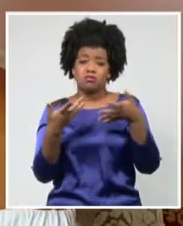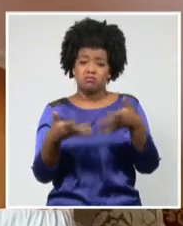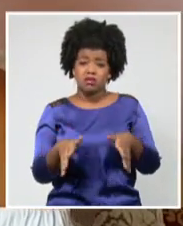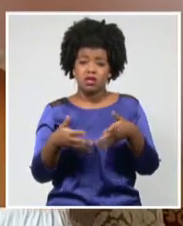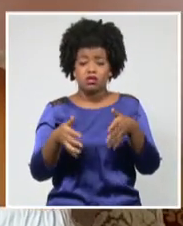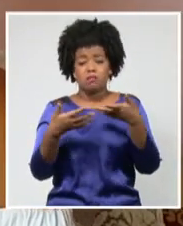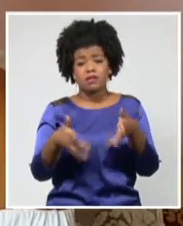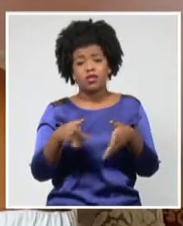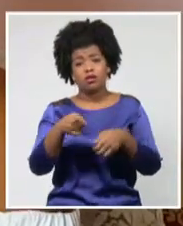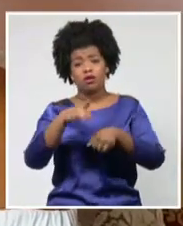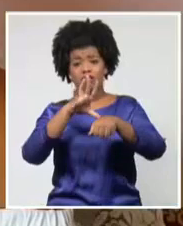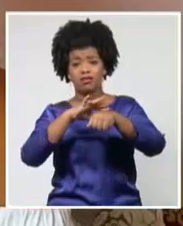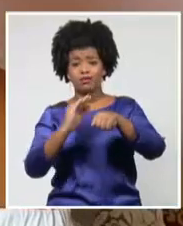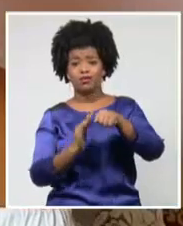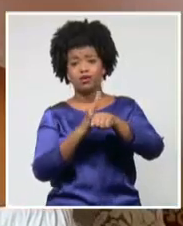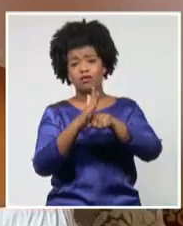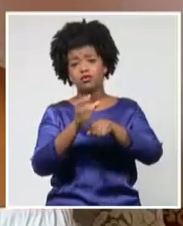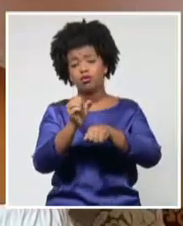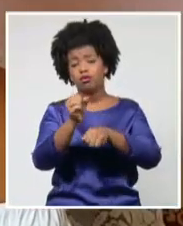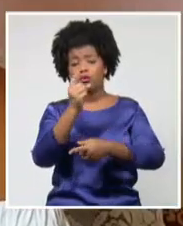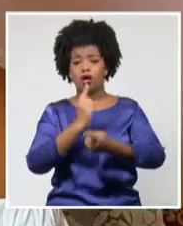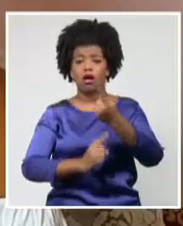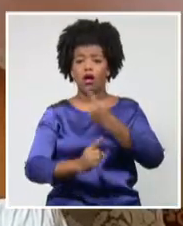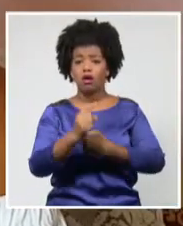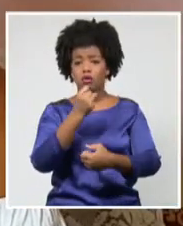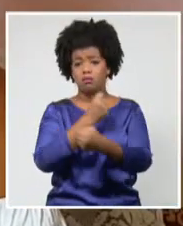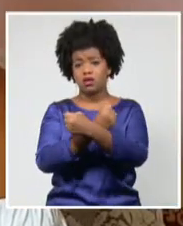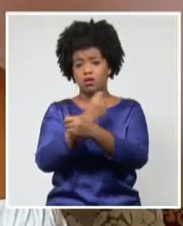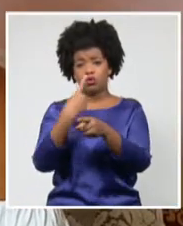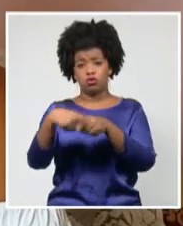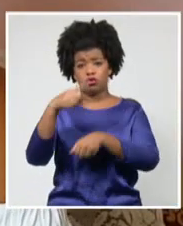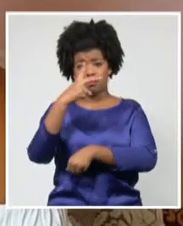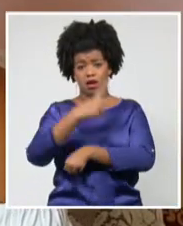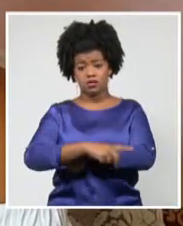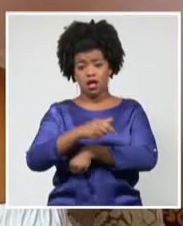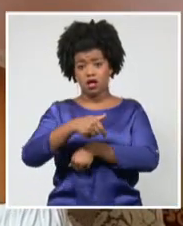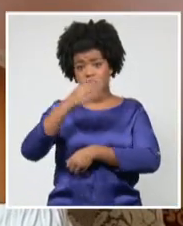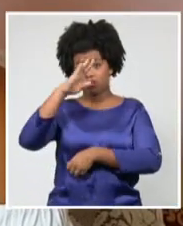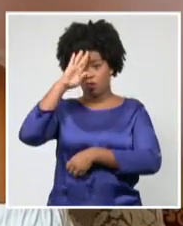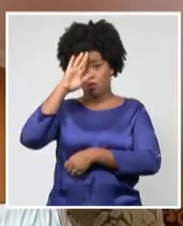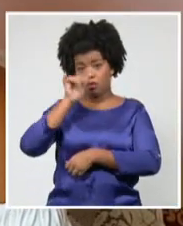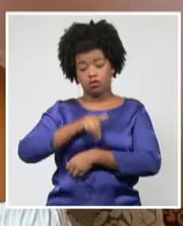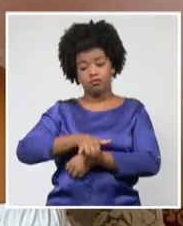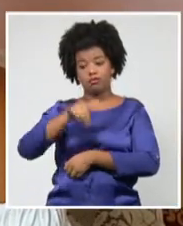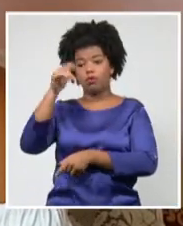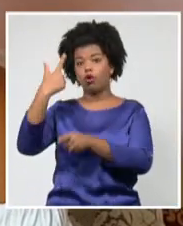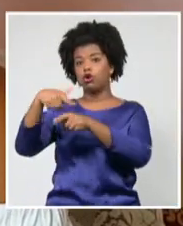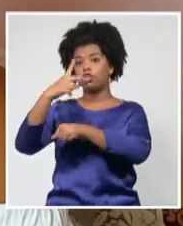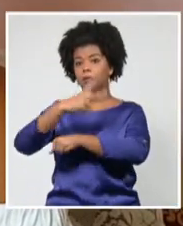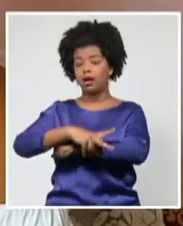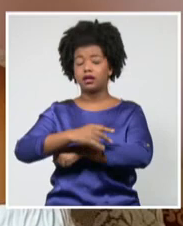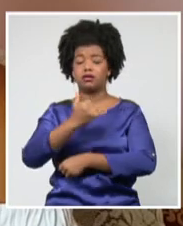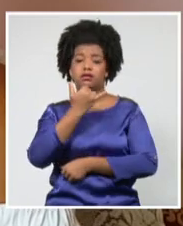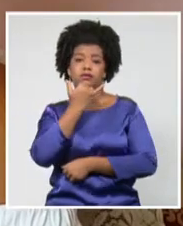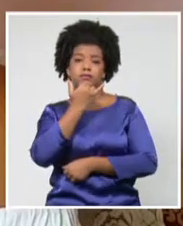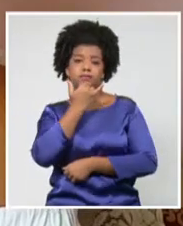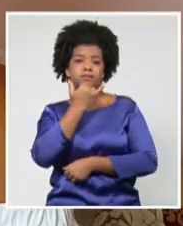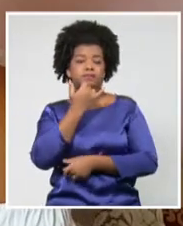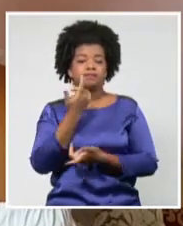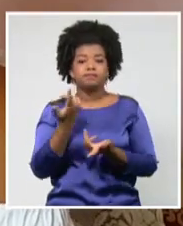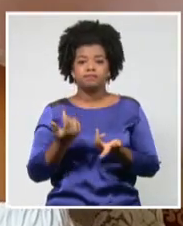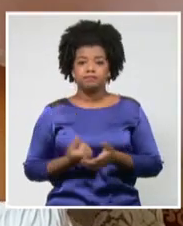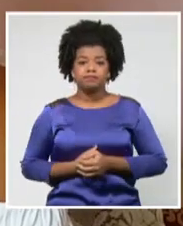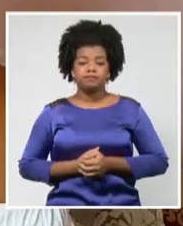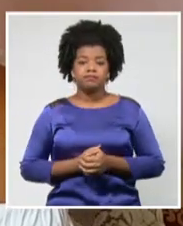se contagiara, miedo a que pasara algo. Cuando uno sale de Cuba se enfrenta a muchas cosas, no solo a la pandemia, se enfrenta a muchas cosas